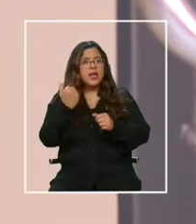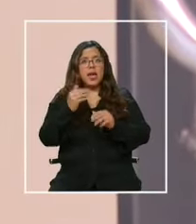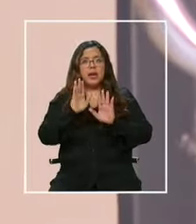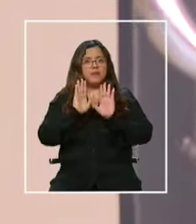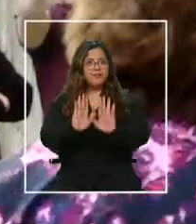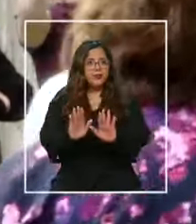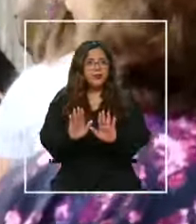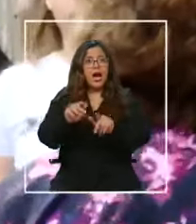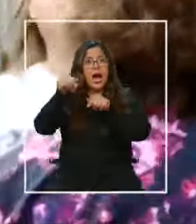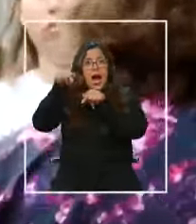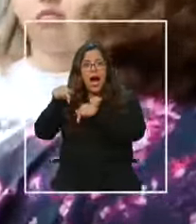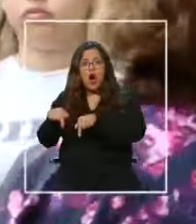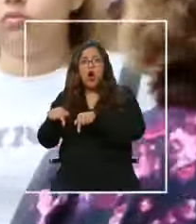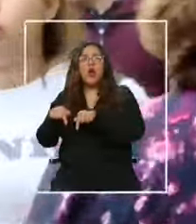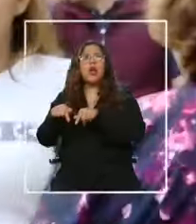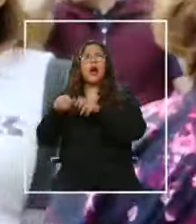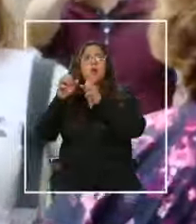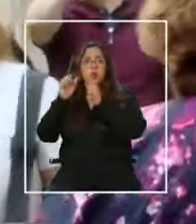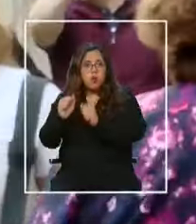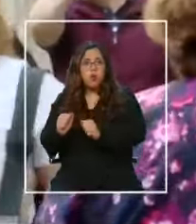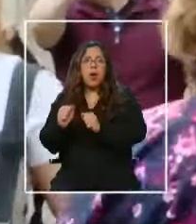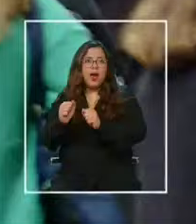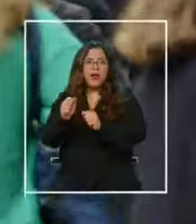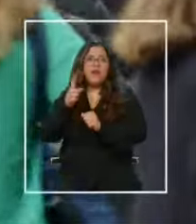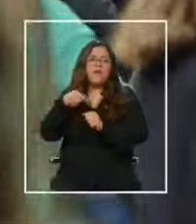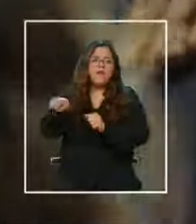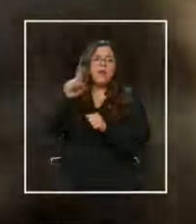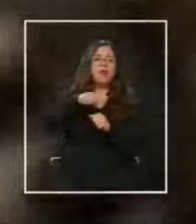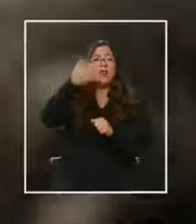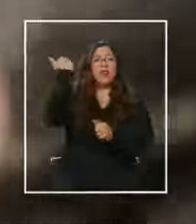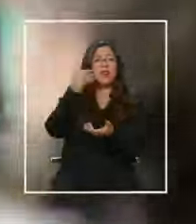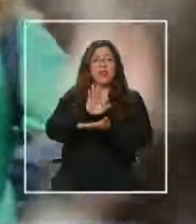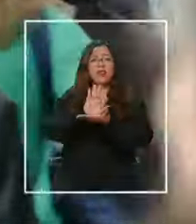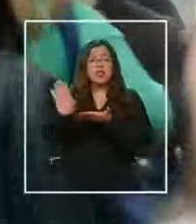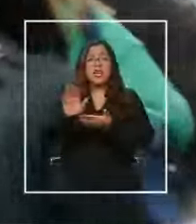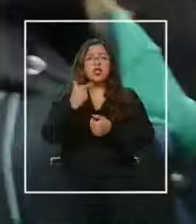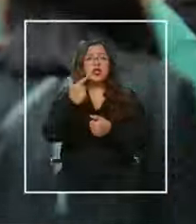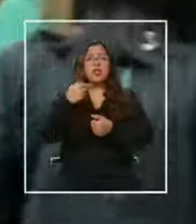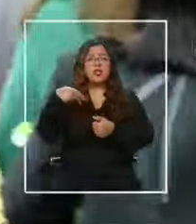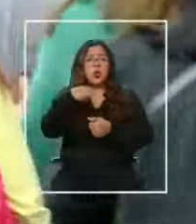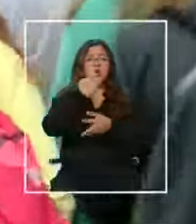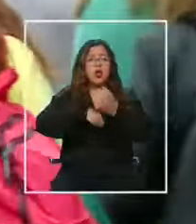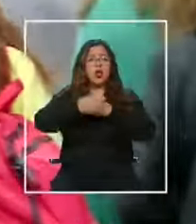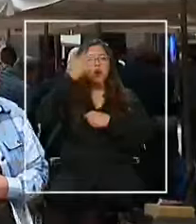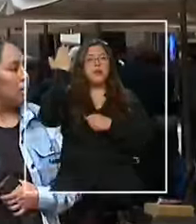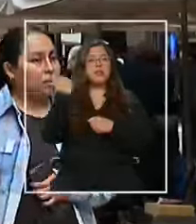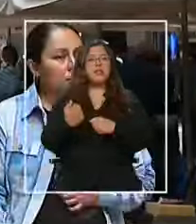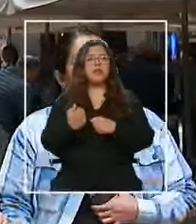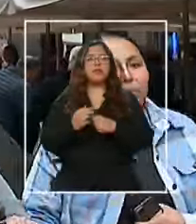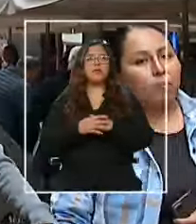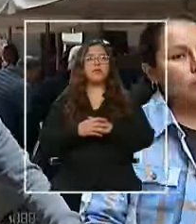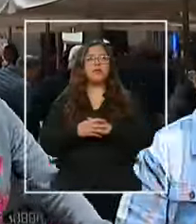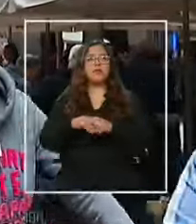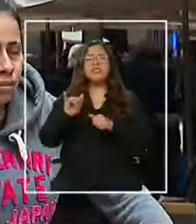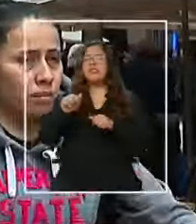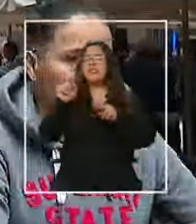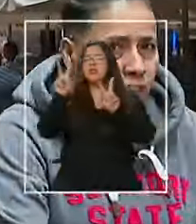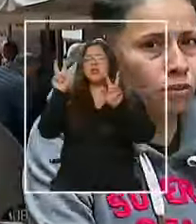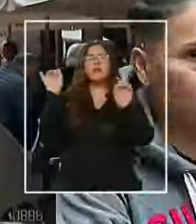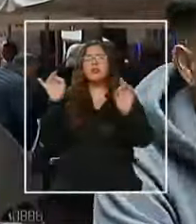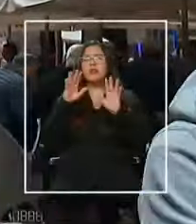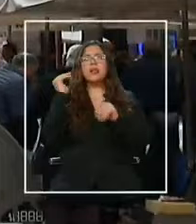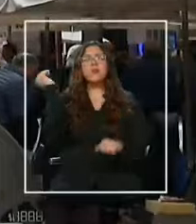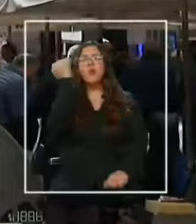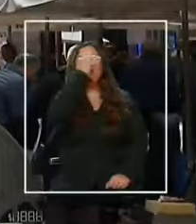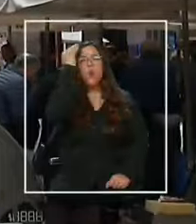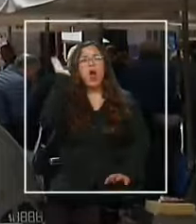tramitados tras el rechazo que sufrió el sexto retiro el 7 de junio del año pasado. Sí, es populismo. Es populismo.